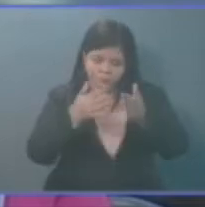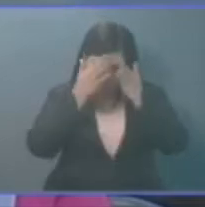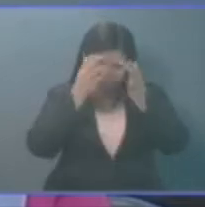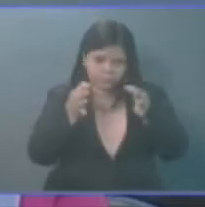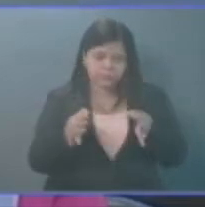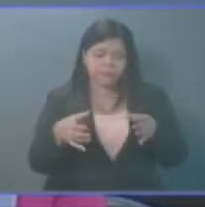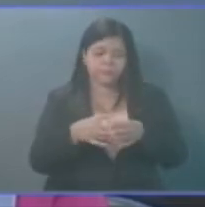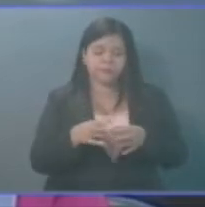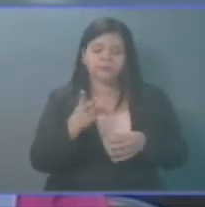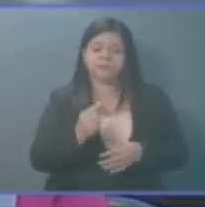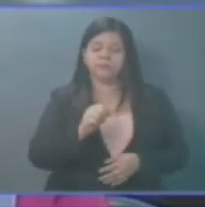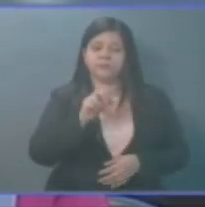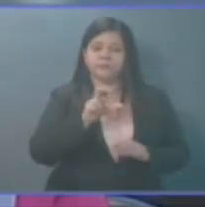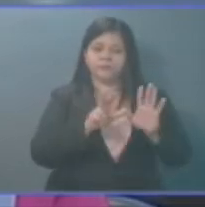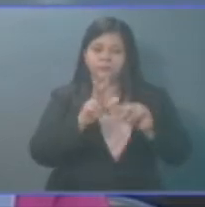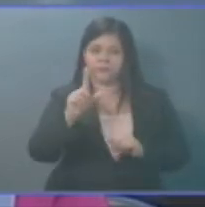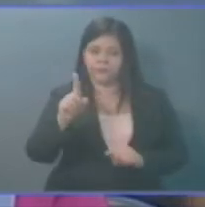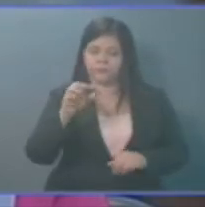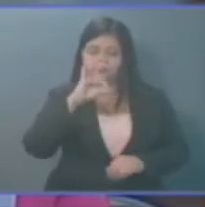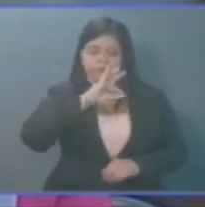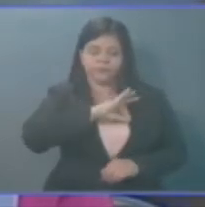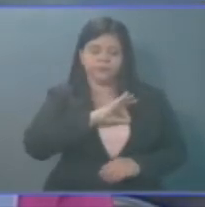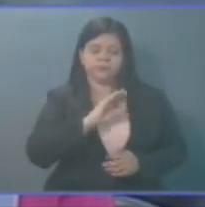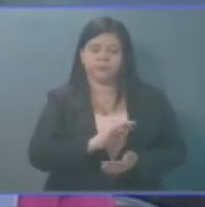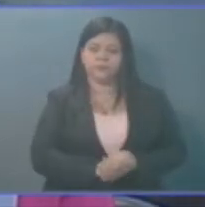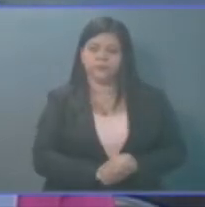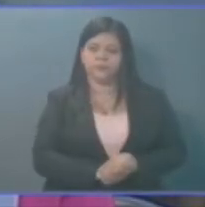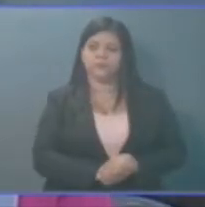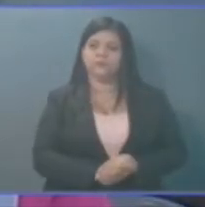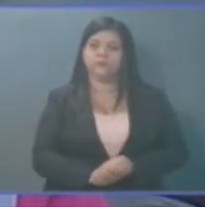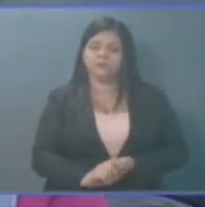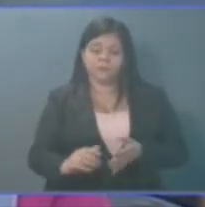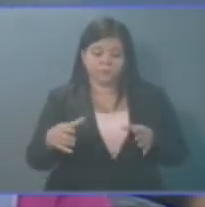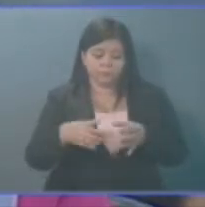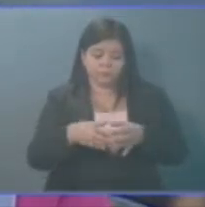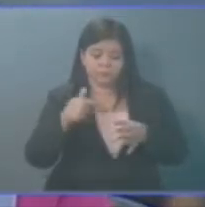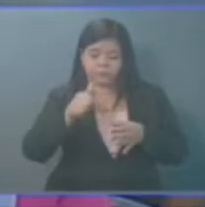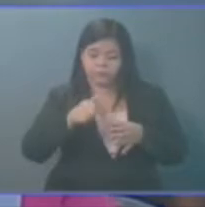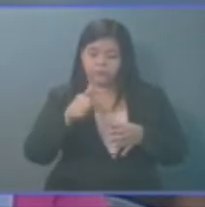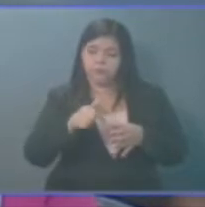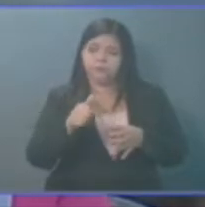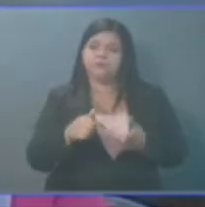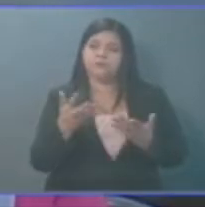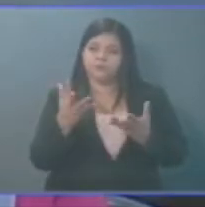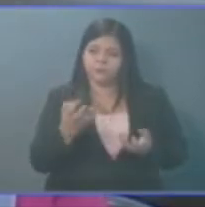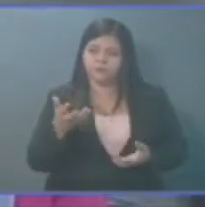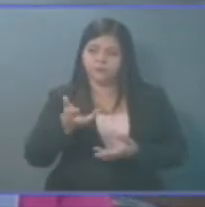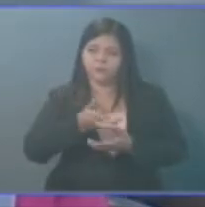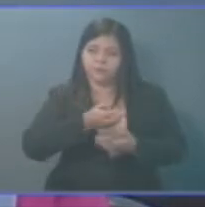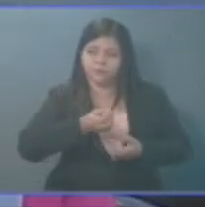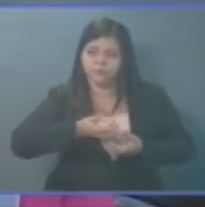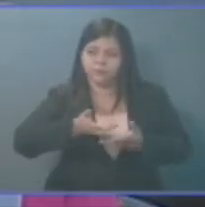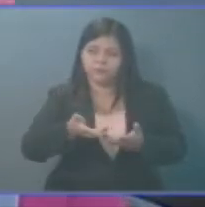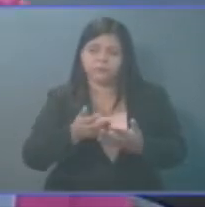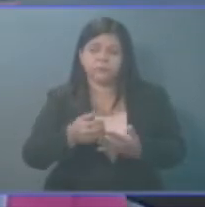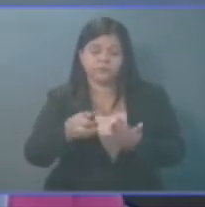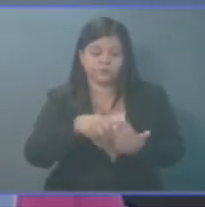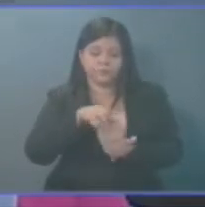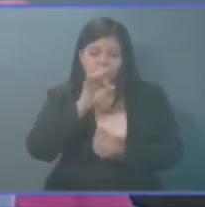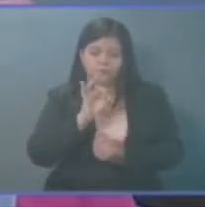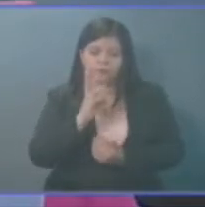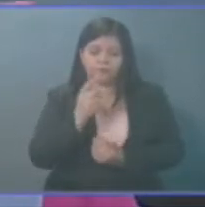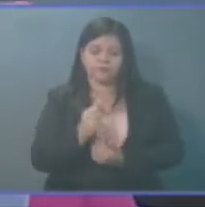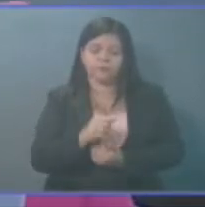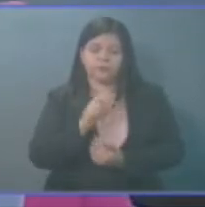número 81 favorable. La suscrita comisión hace referencia al expediente número